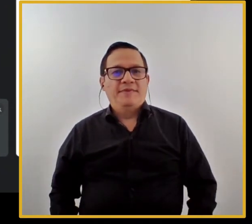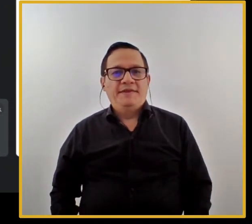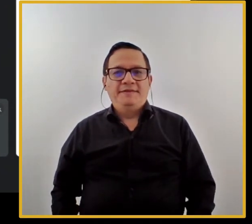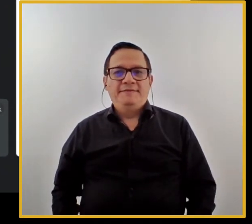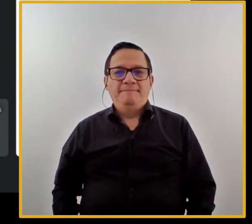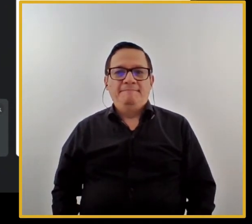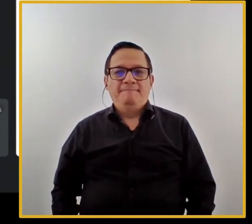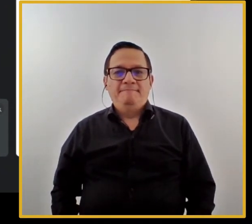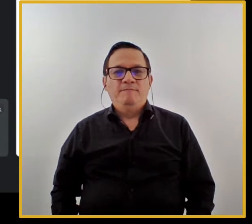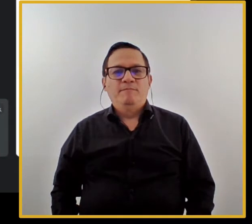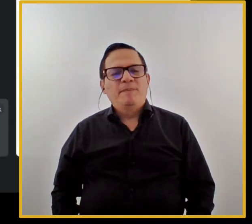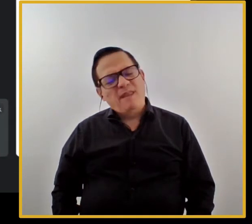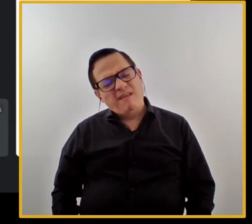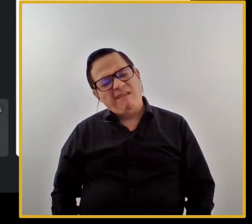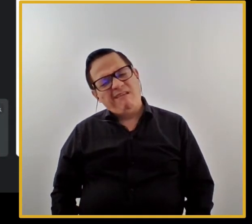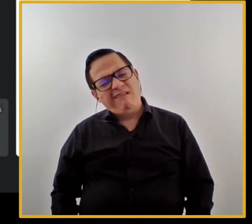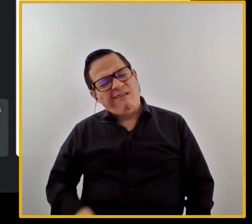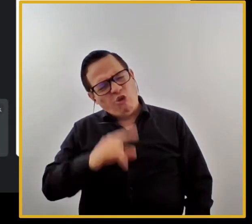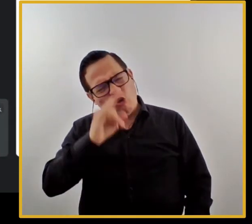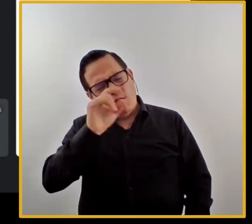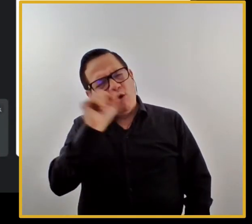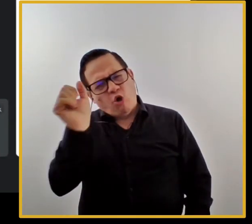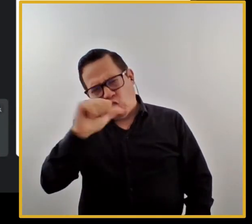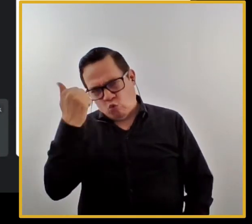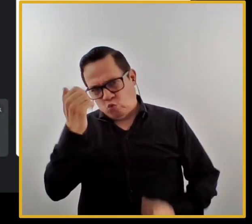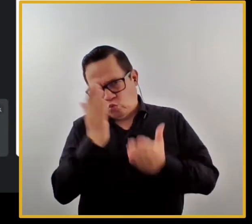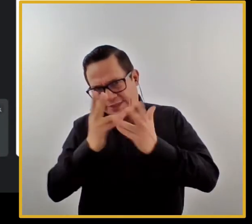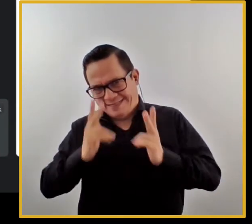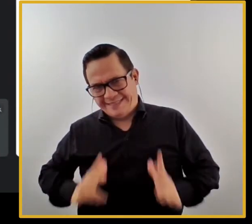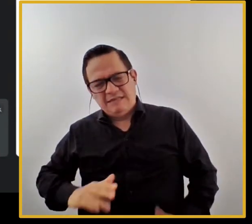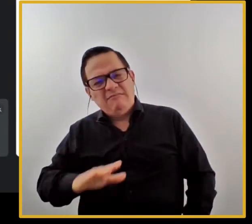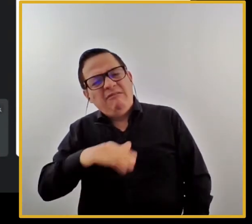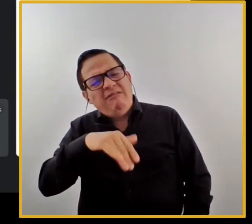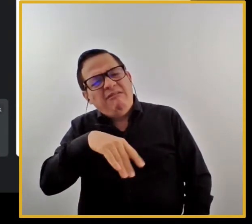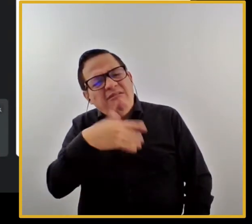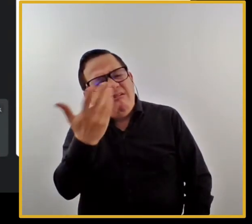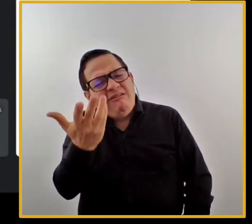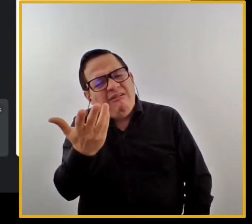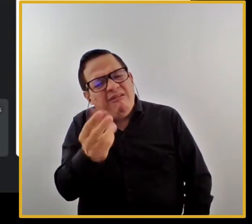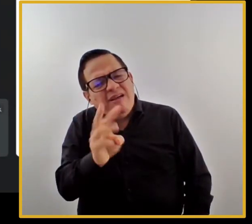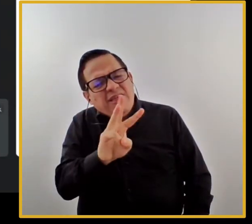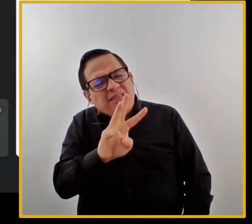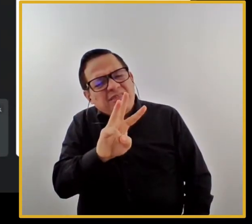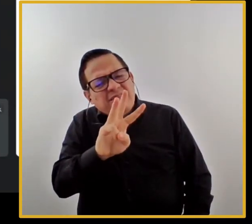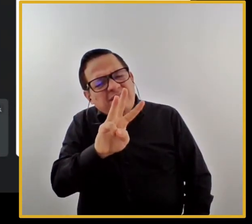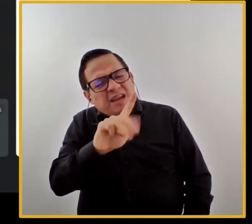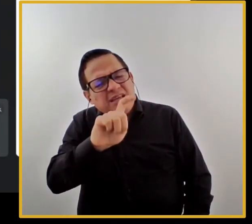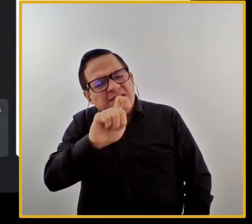Tutor, una pregunta, ¿de dónde sale el 3x al cubo?